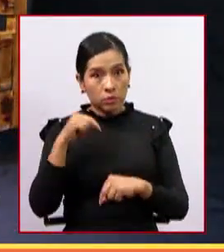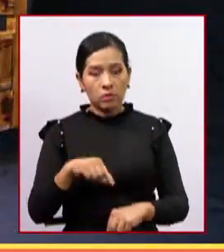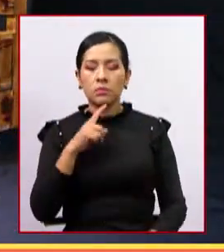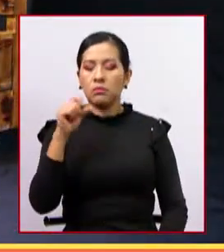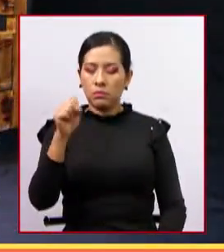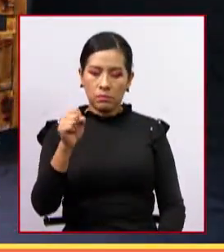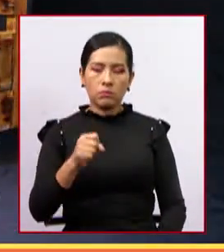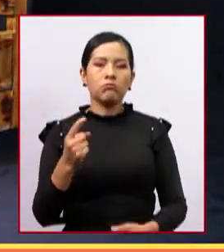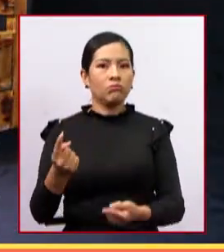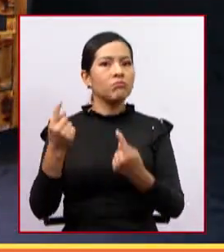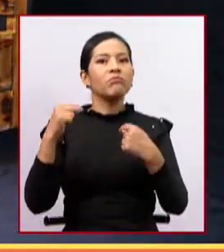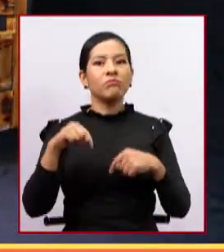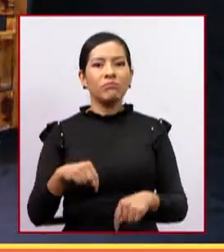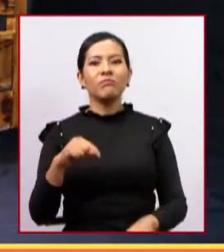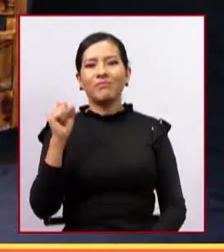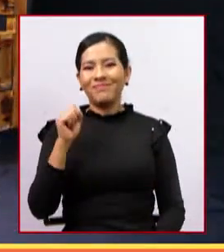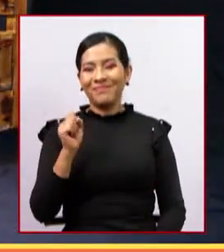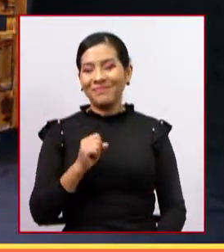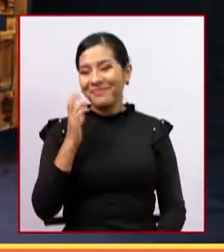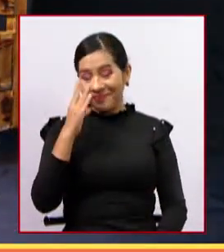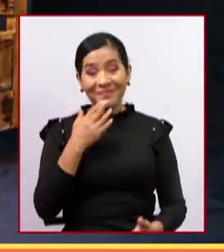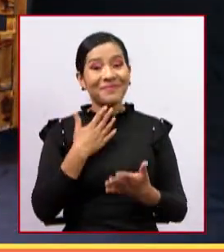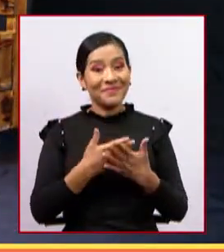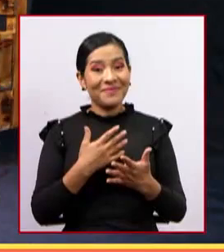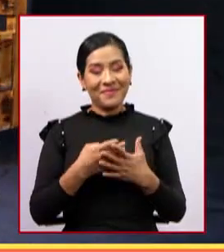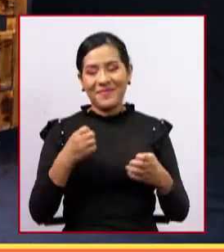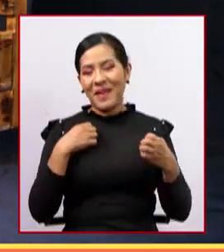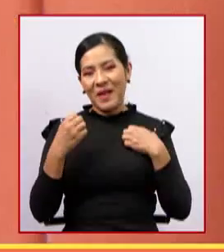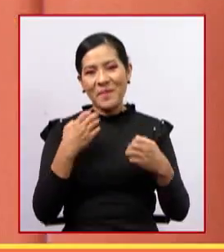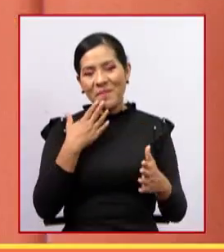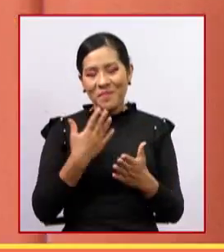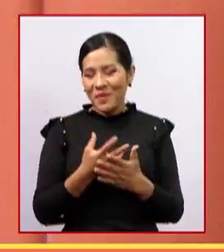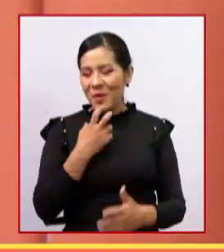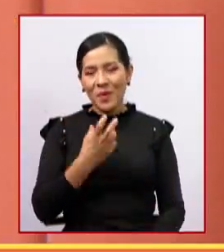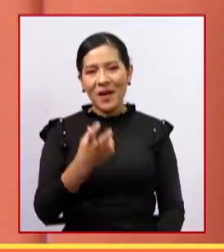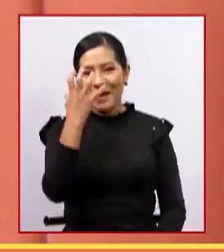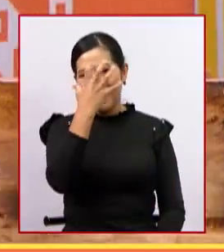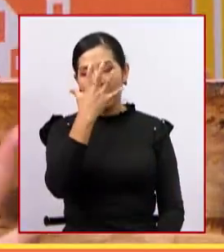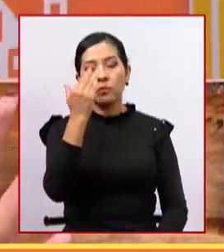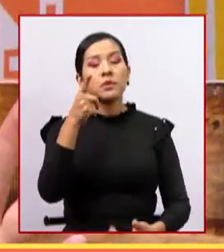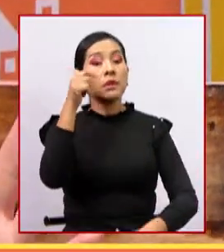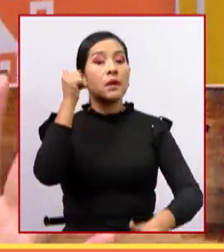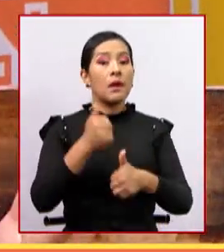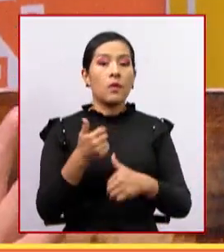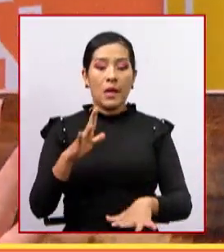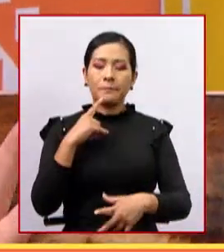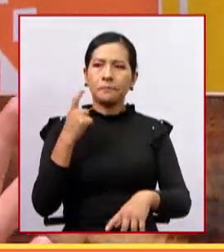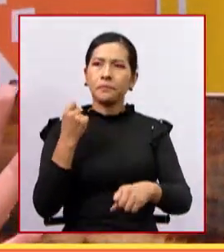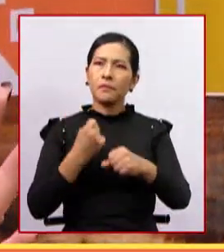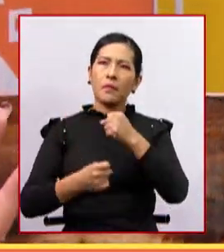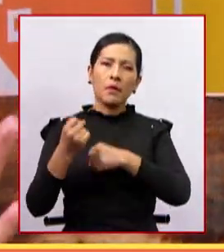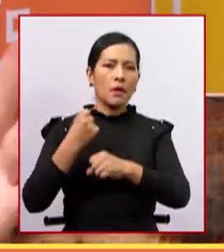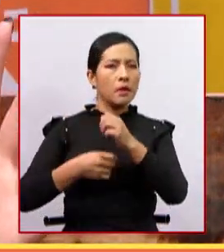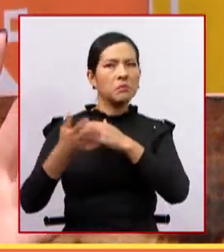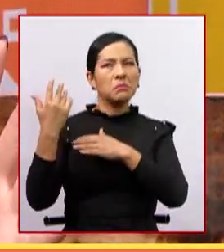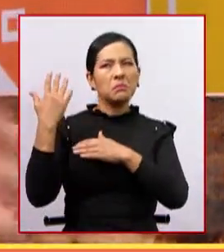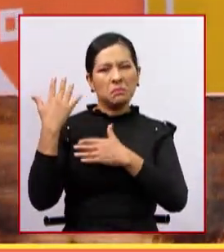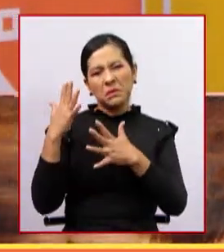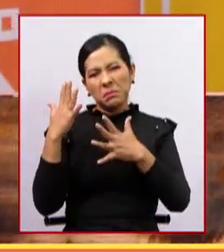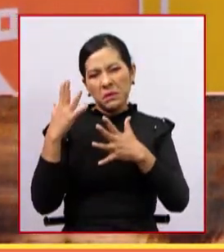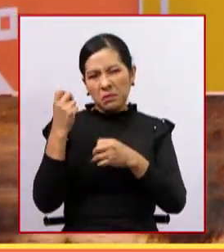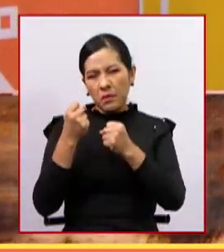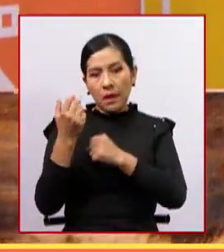estar. ¡Ay, qué emoción, qué emoción! Claro, lo que pasa es que hace algunos años, hace unos pocos